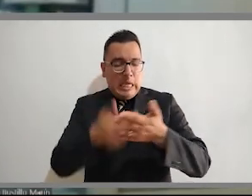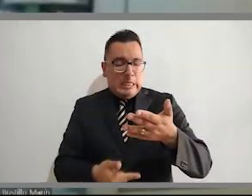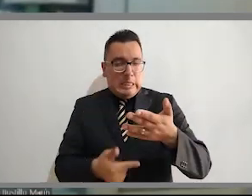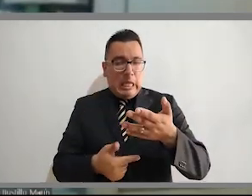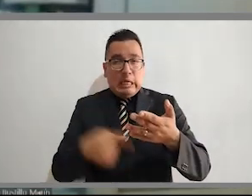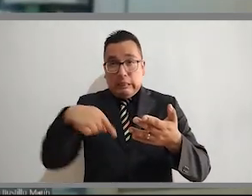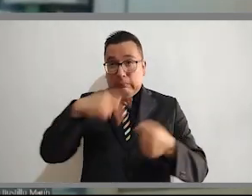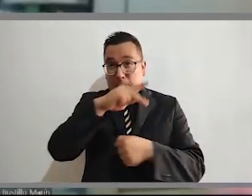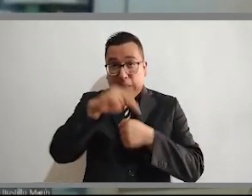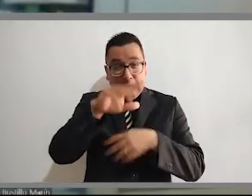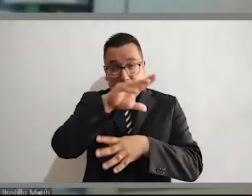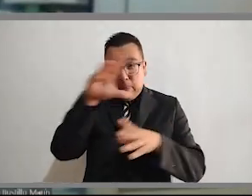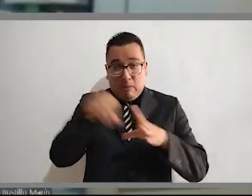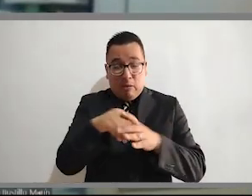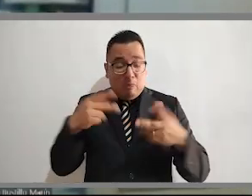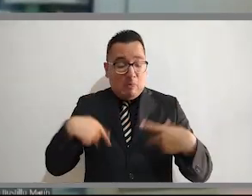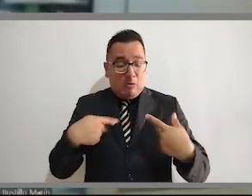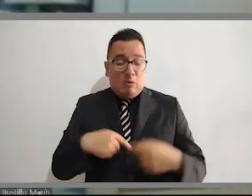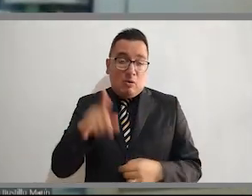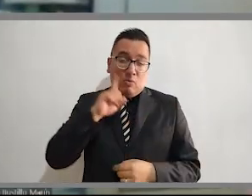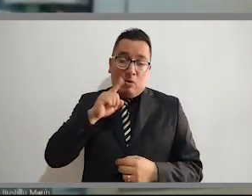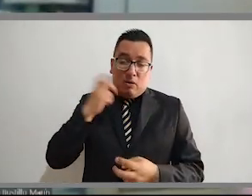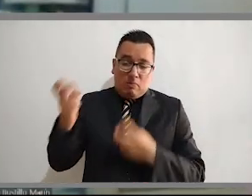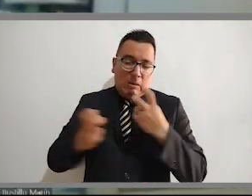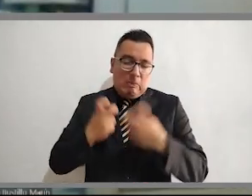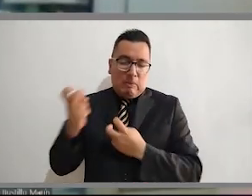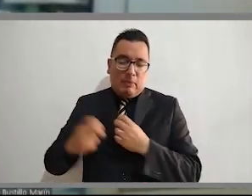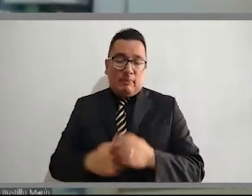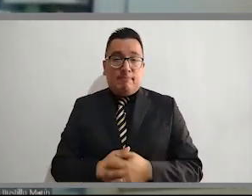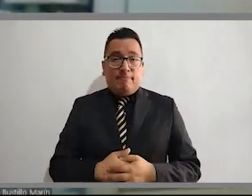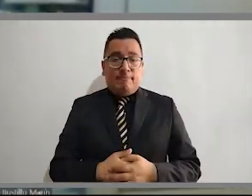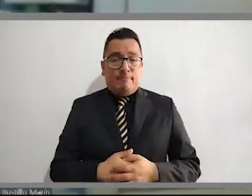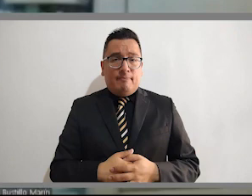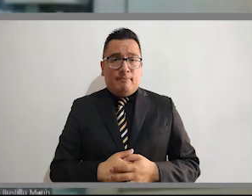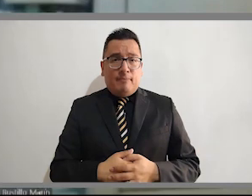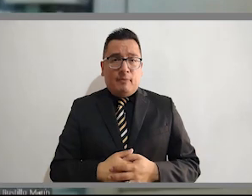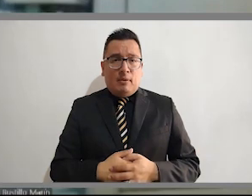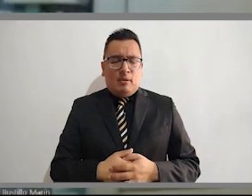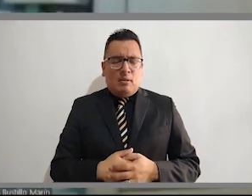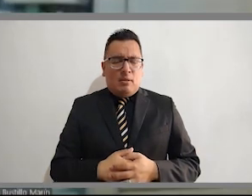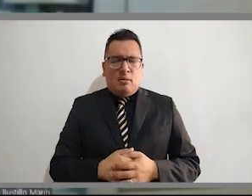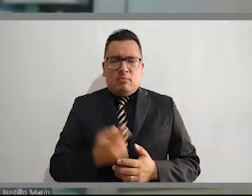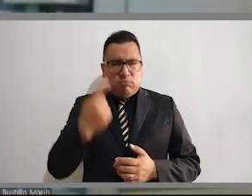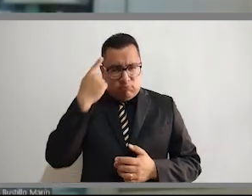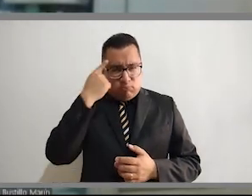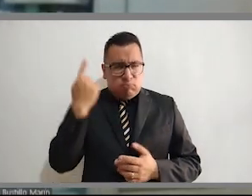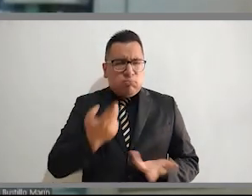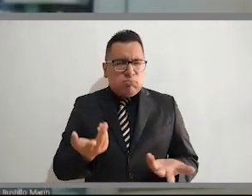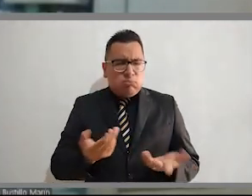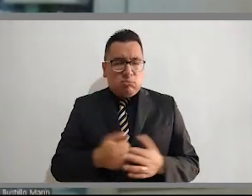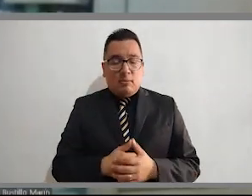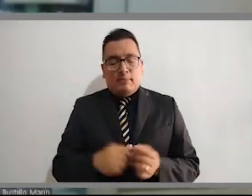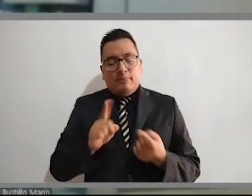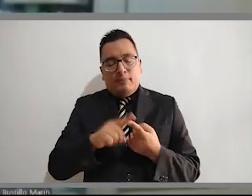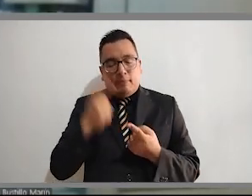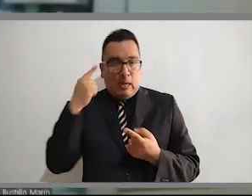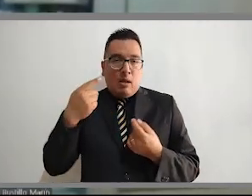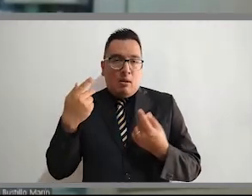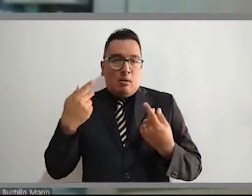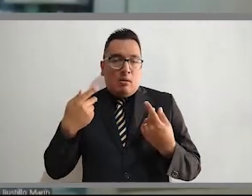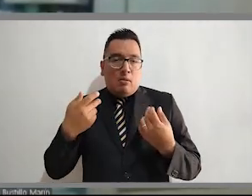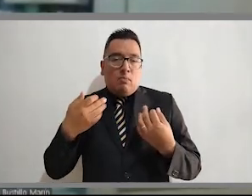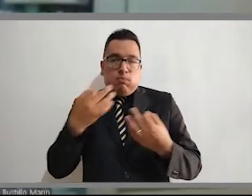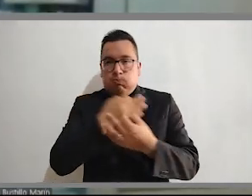lista nacional de infractores de violencia política de género. ¿Y qué finalidad tiene? Primero,